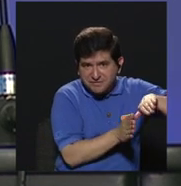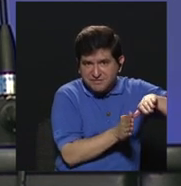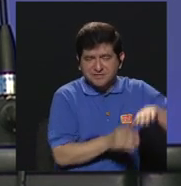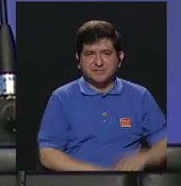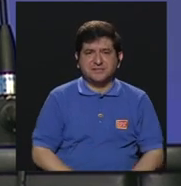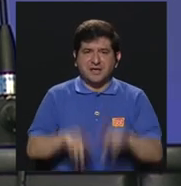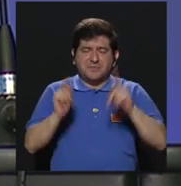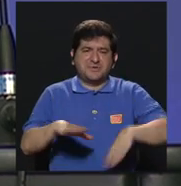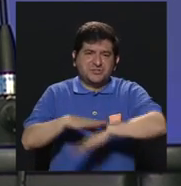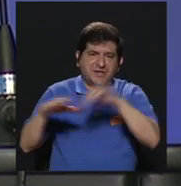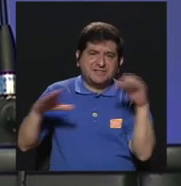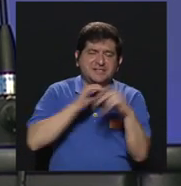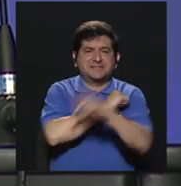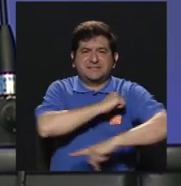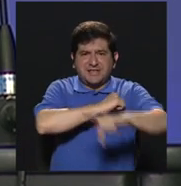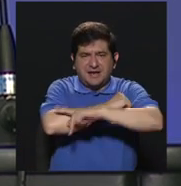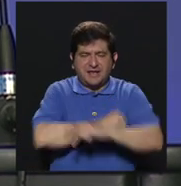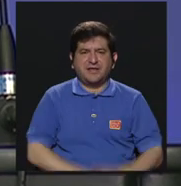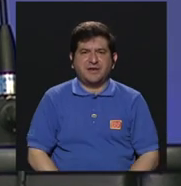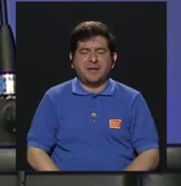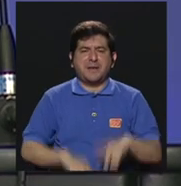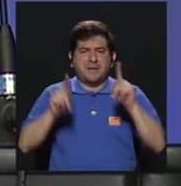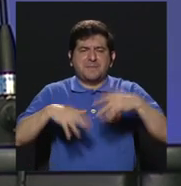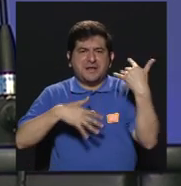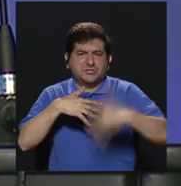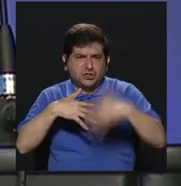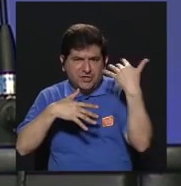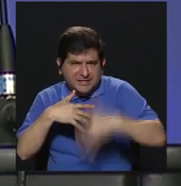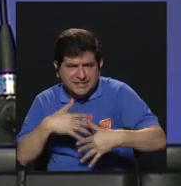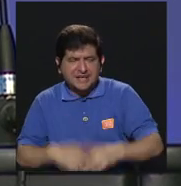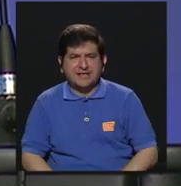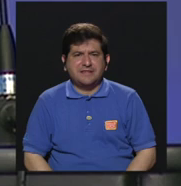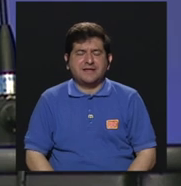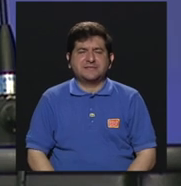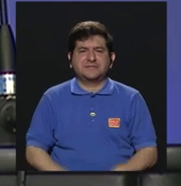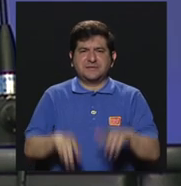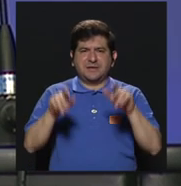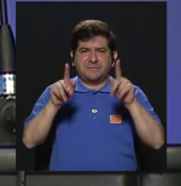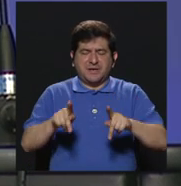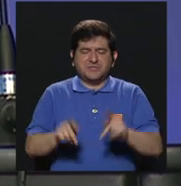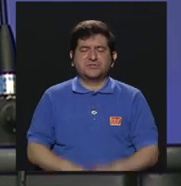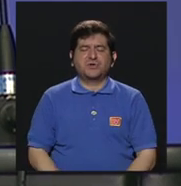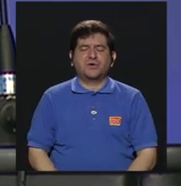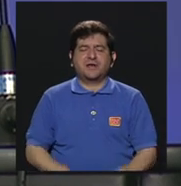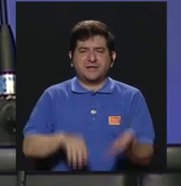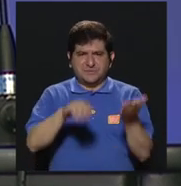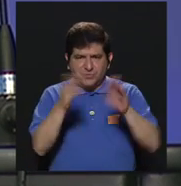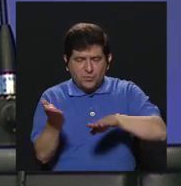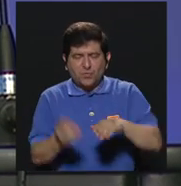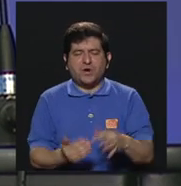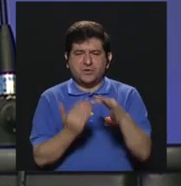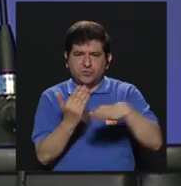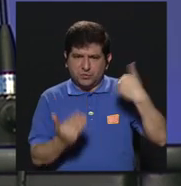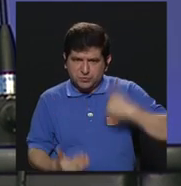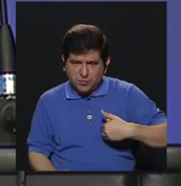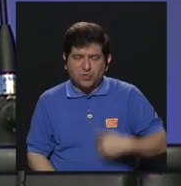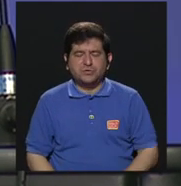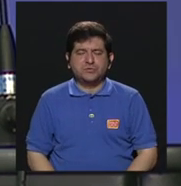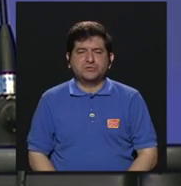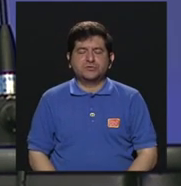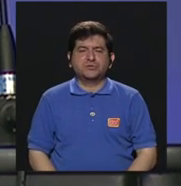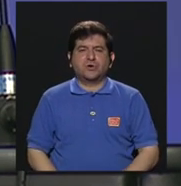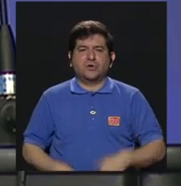los exiliados, los mutilados, las viudas, los huérfanos, los